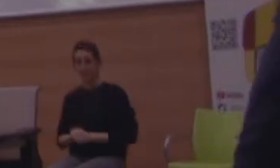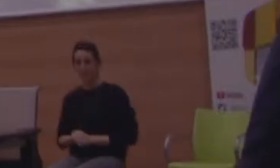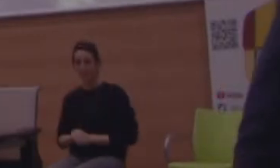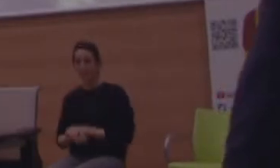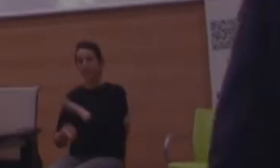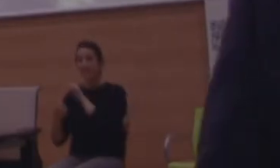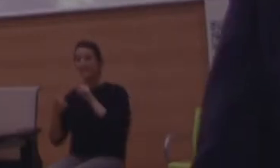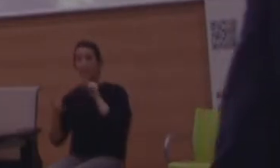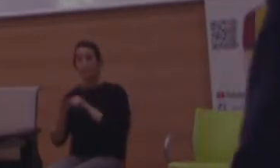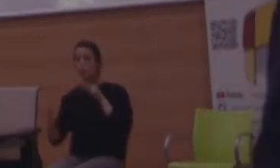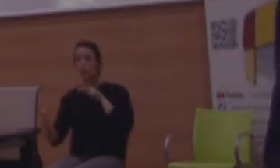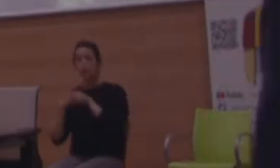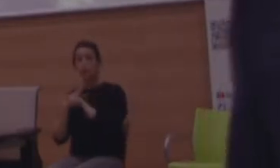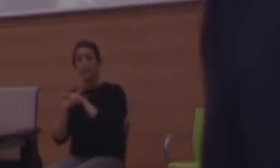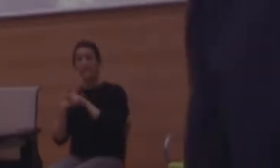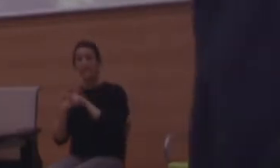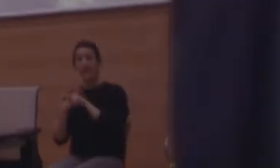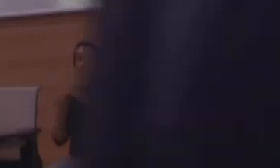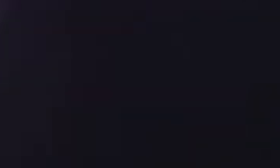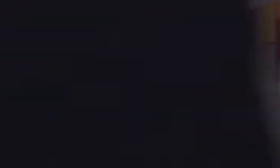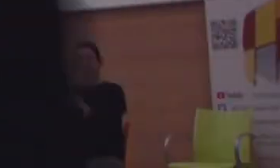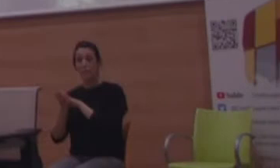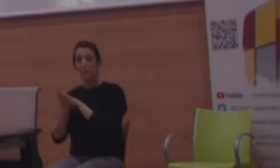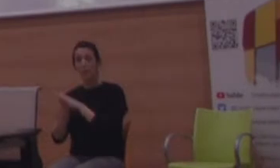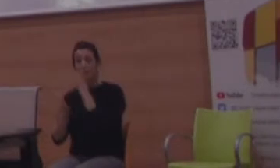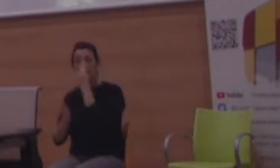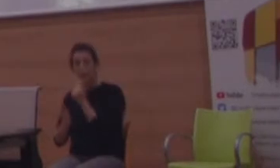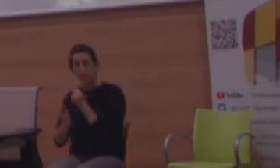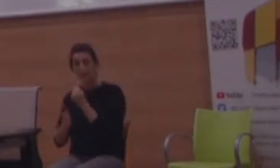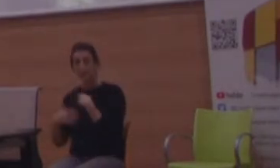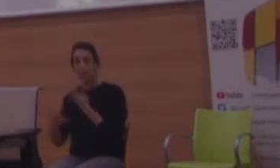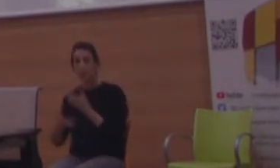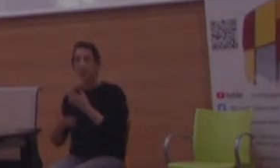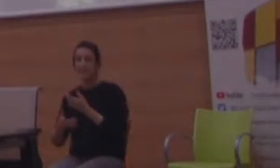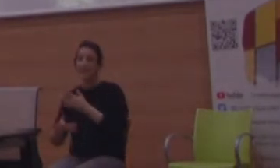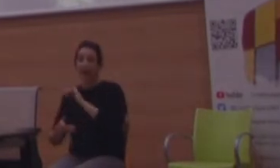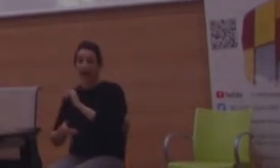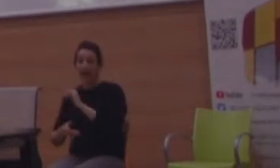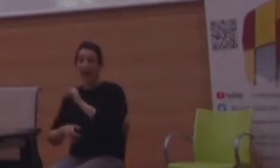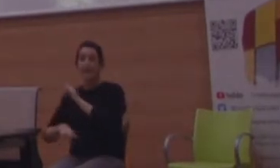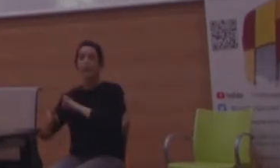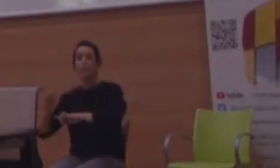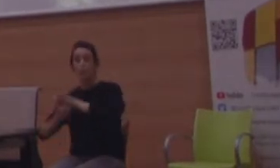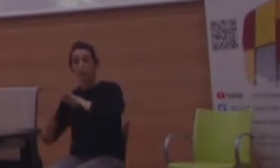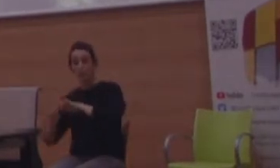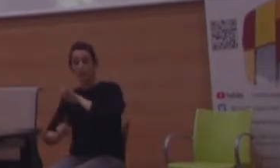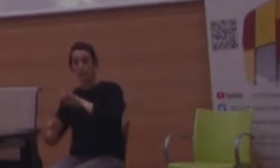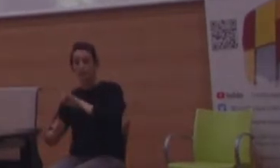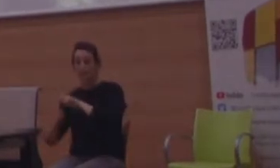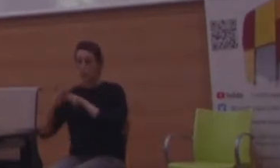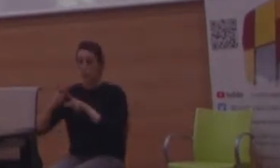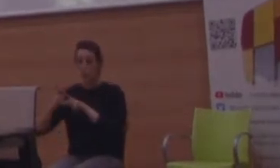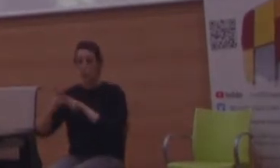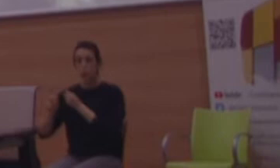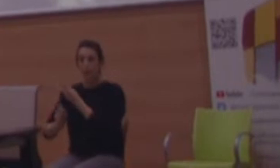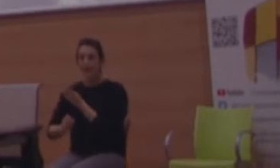Desde el punto de vista quiropodológico vamos a ver que existen queropatías y onicopatías. Vamos a ver en las